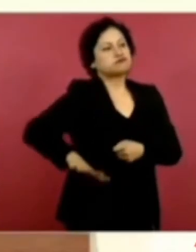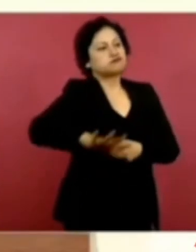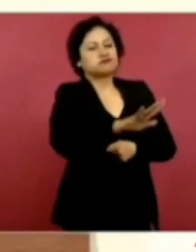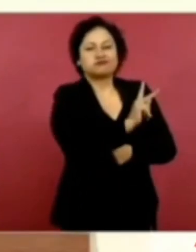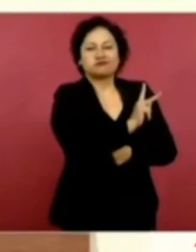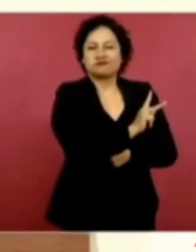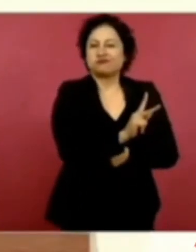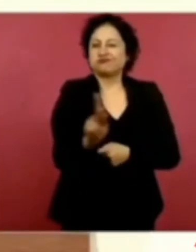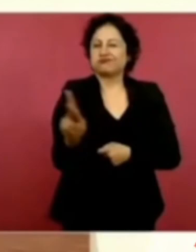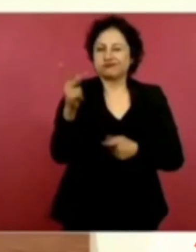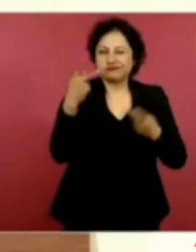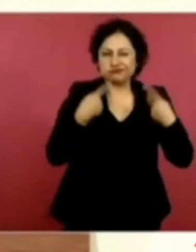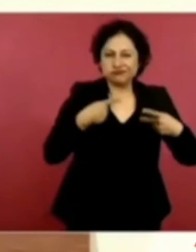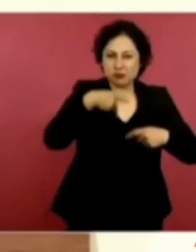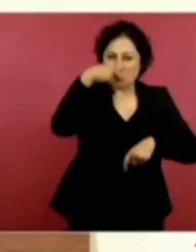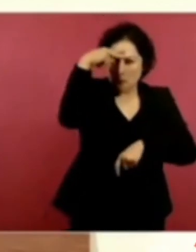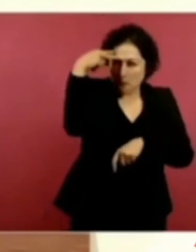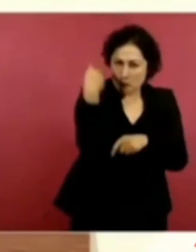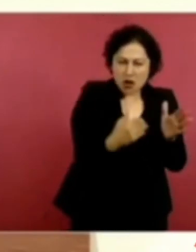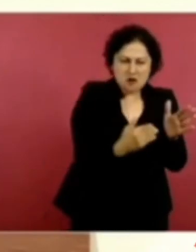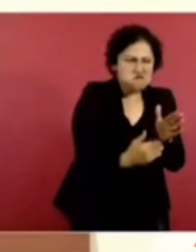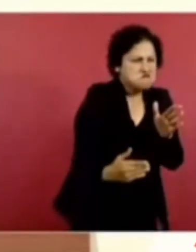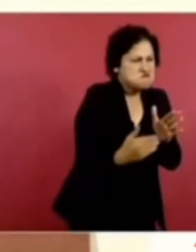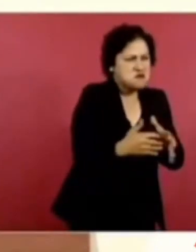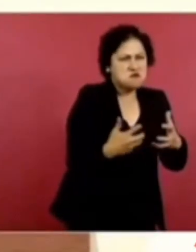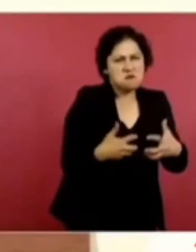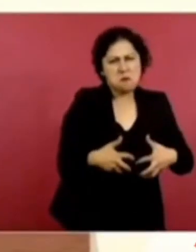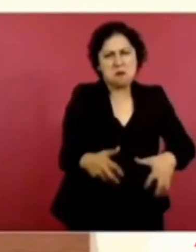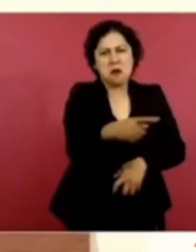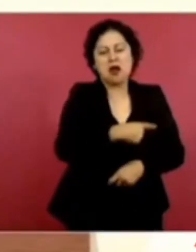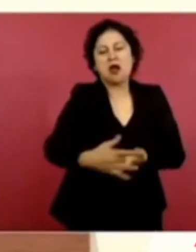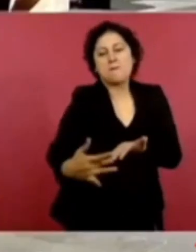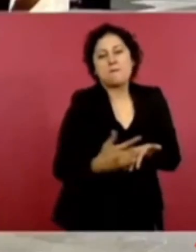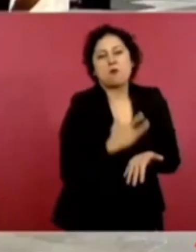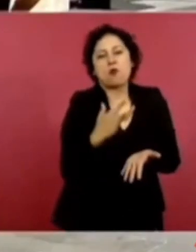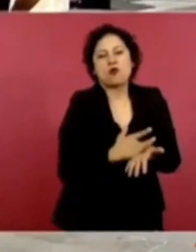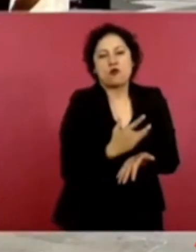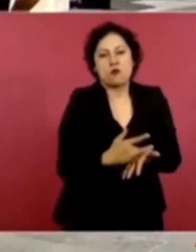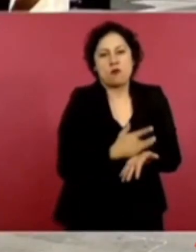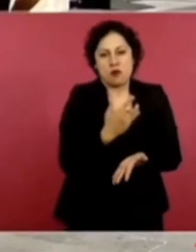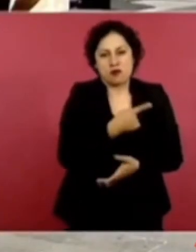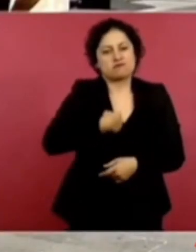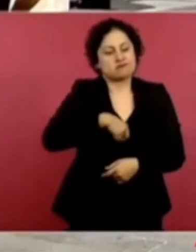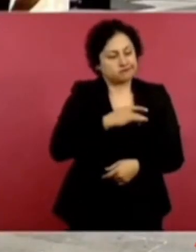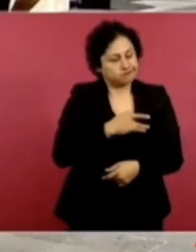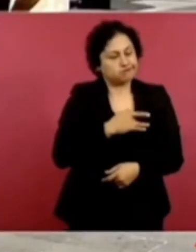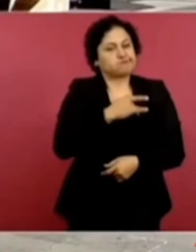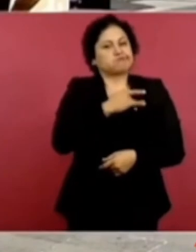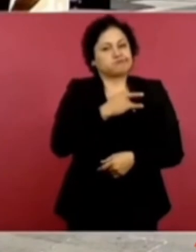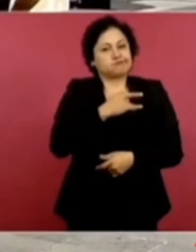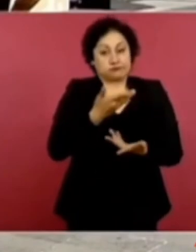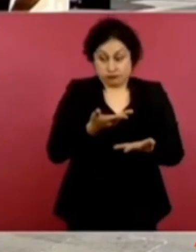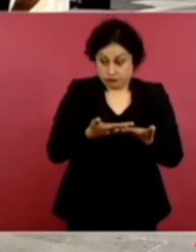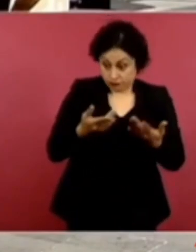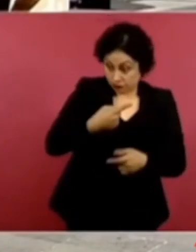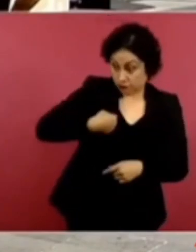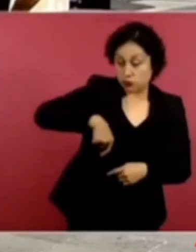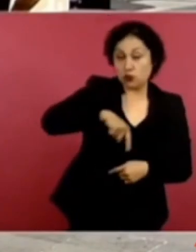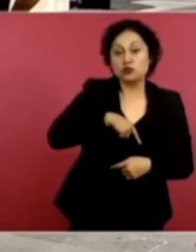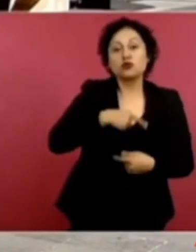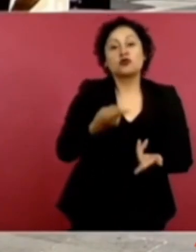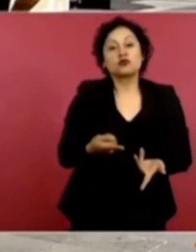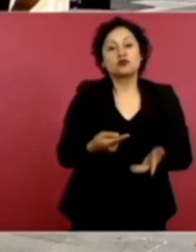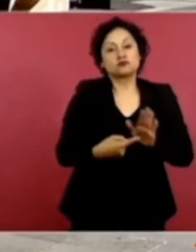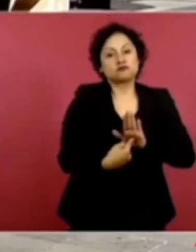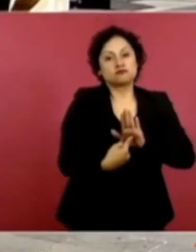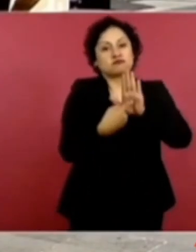éxito de millones de mexicanos y mexicanas en todo el país. Seamos una fuente de inspiración para los jóvenes que sueñan